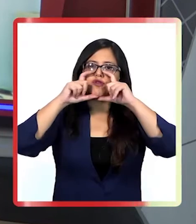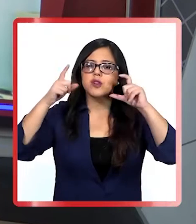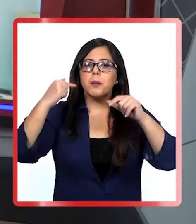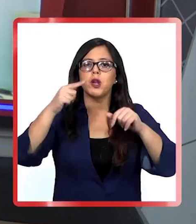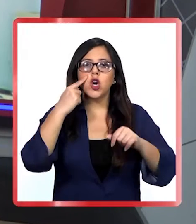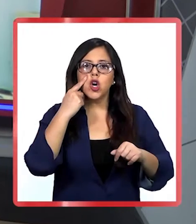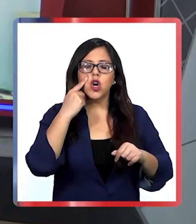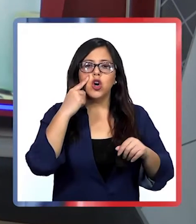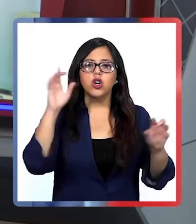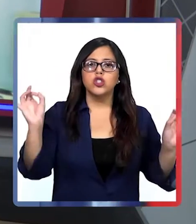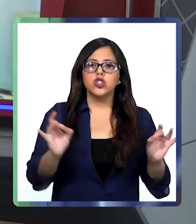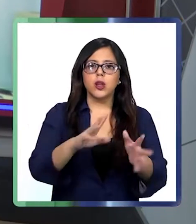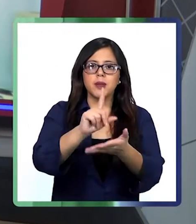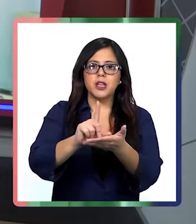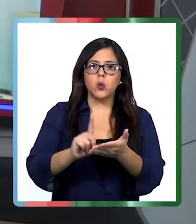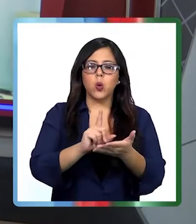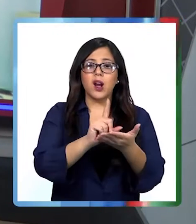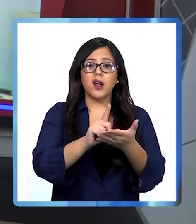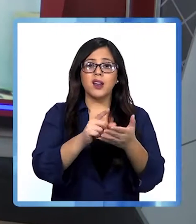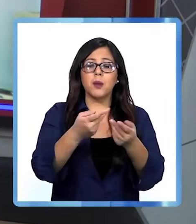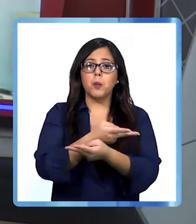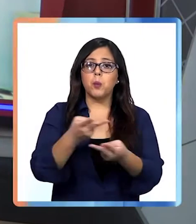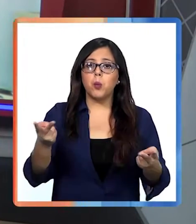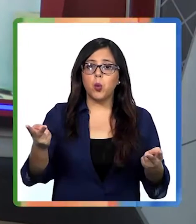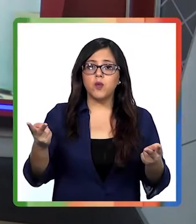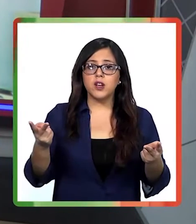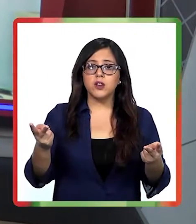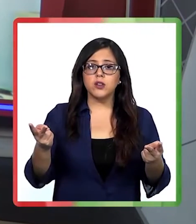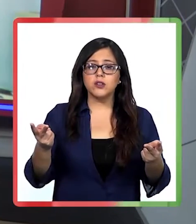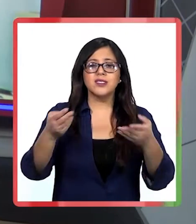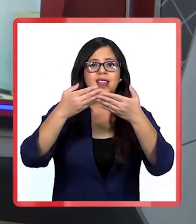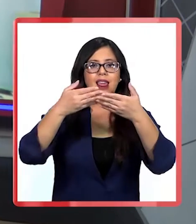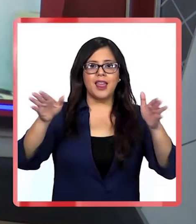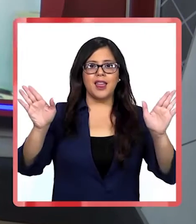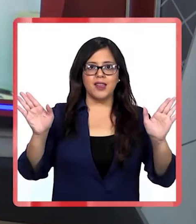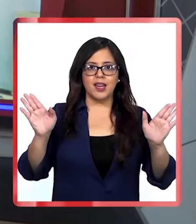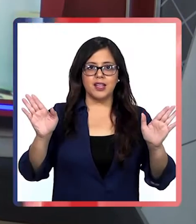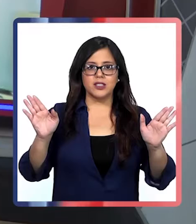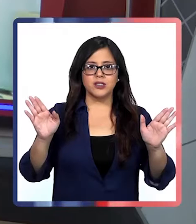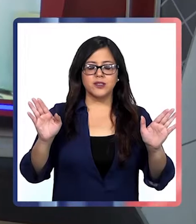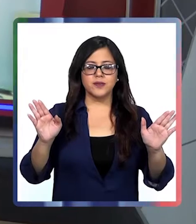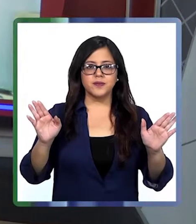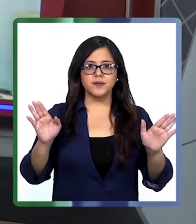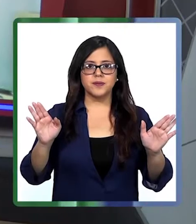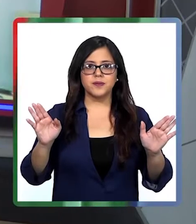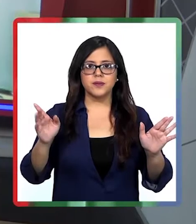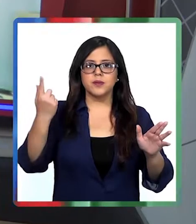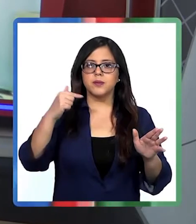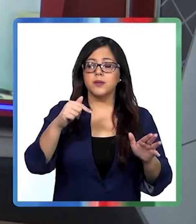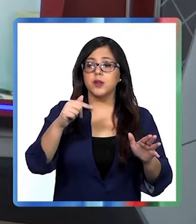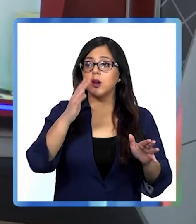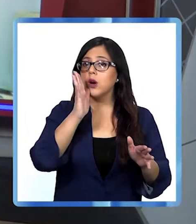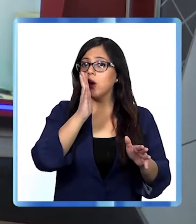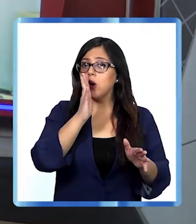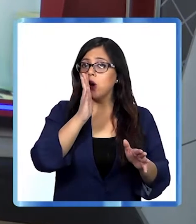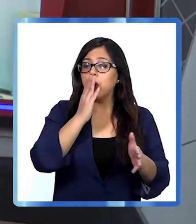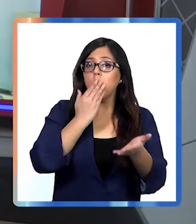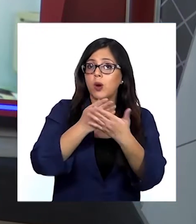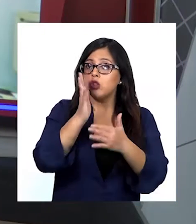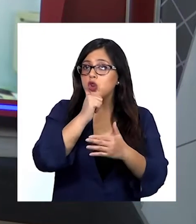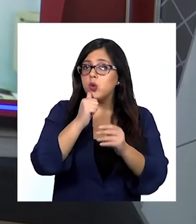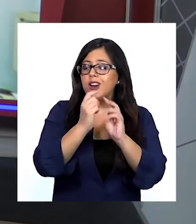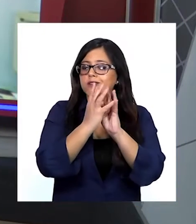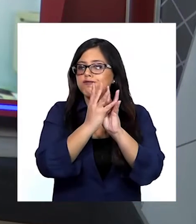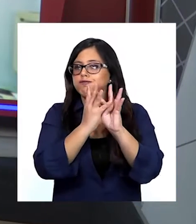pero atención, solo en espacios públicos, digamos, abiertos, ¿verdad? Cuando no hay aglomeraciones.